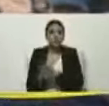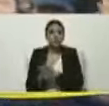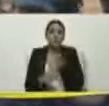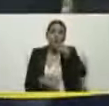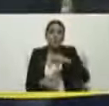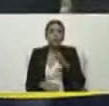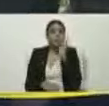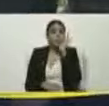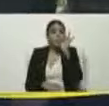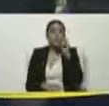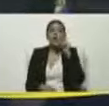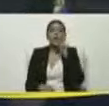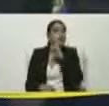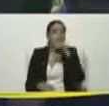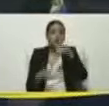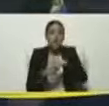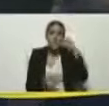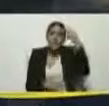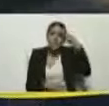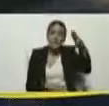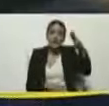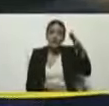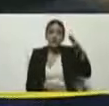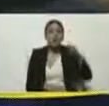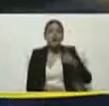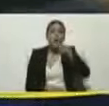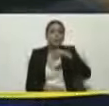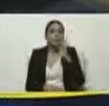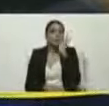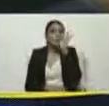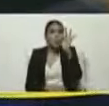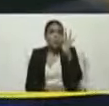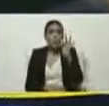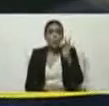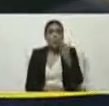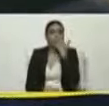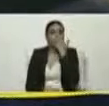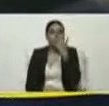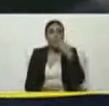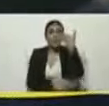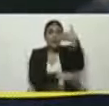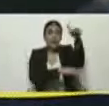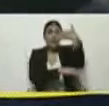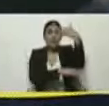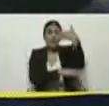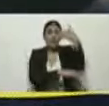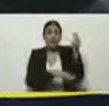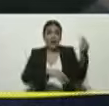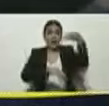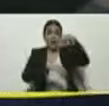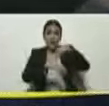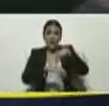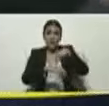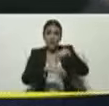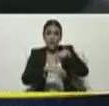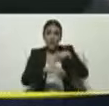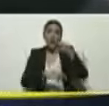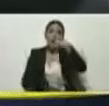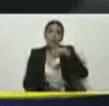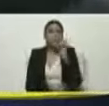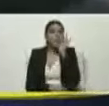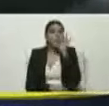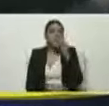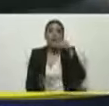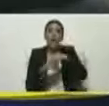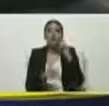juran por la patria, juran ante la bandera nacional, juran por la memoria